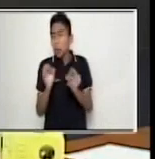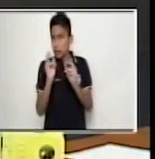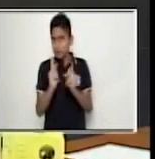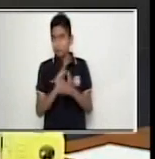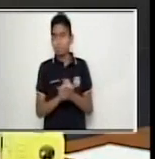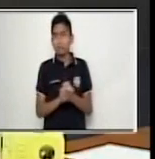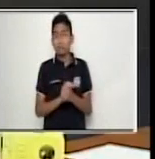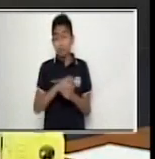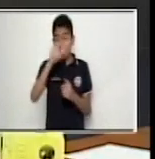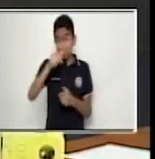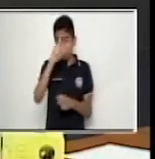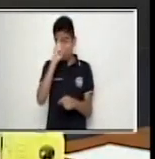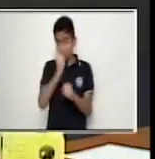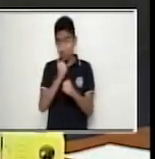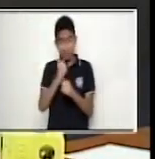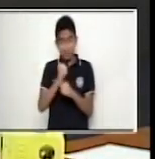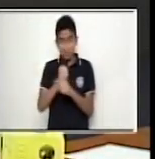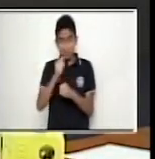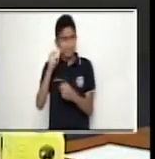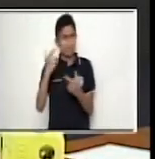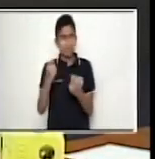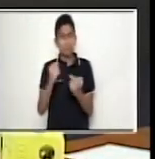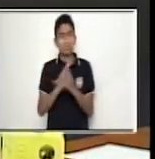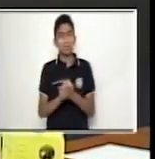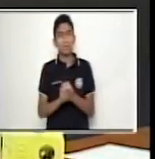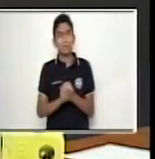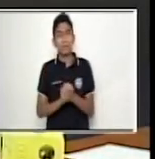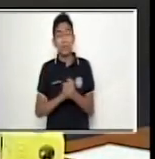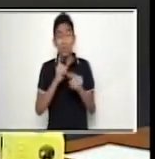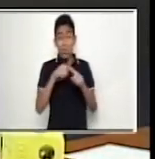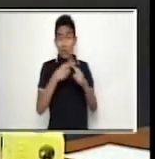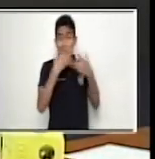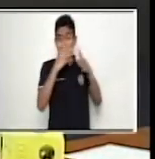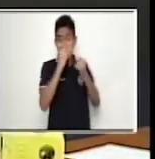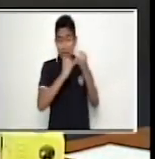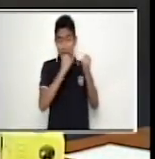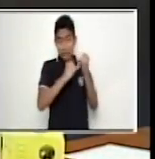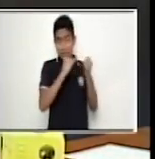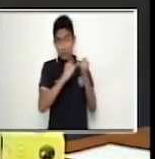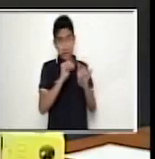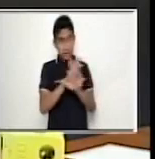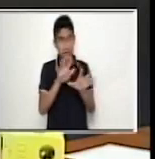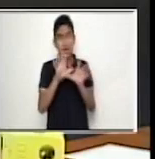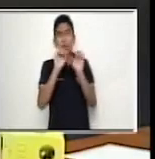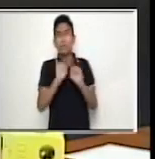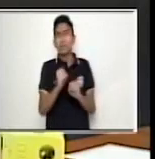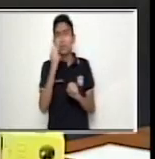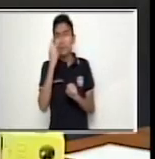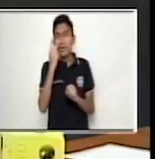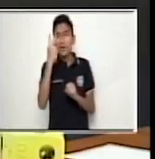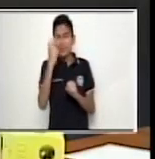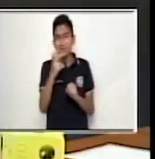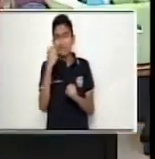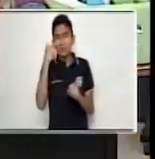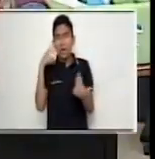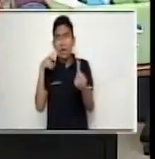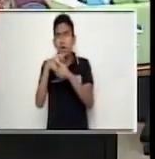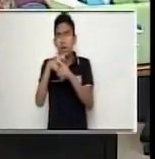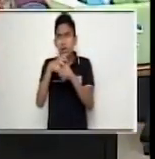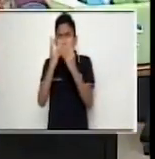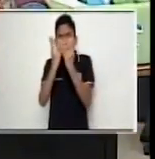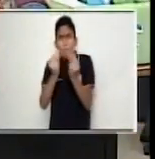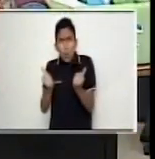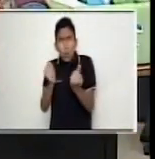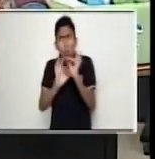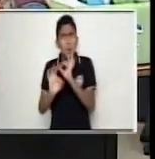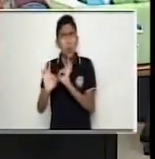Trabajemos en enriquecer nuestro conocimiento. Al final de esta sesión, veremos nuevamente tu reto y me contarás tu